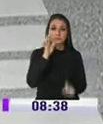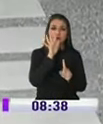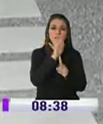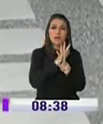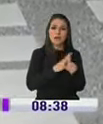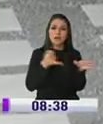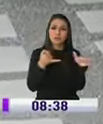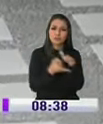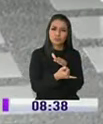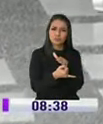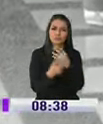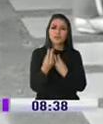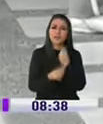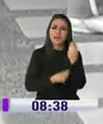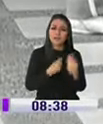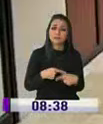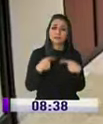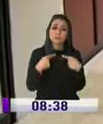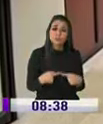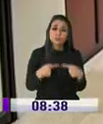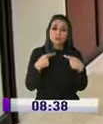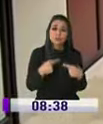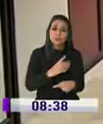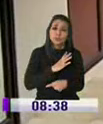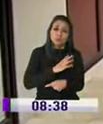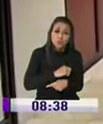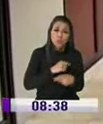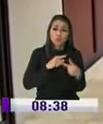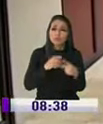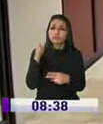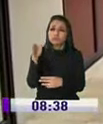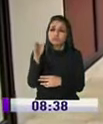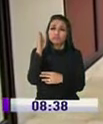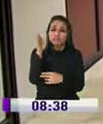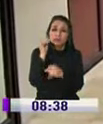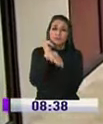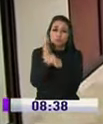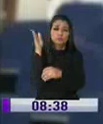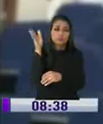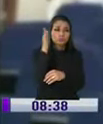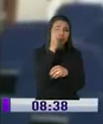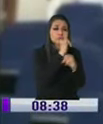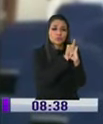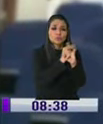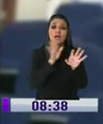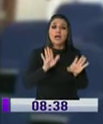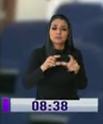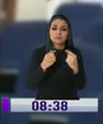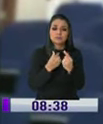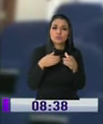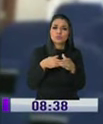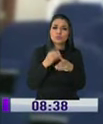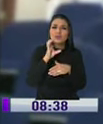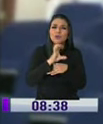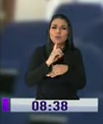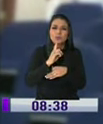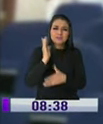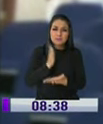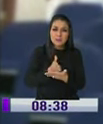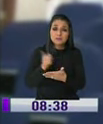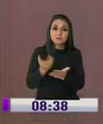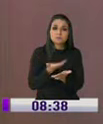de peregrinar día tras día, de dependencia en dependencia, es la propuesta del grupo de apoyo Ecuador Dice No Más. Para